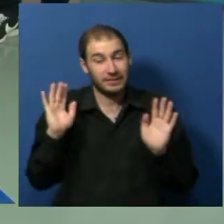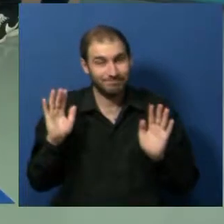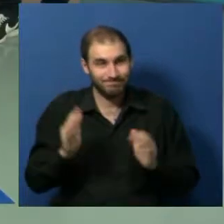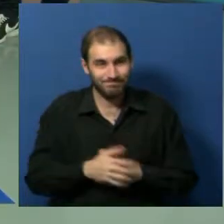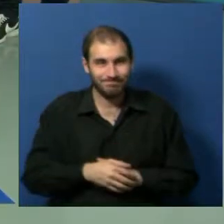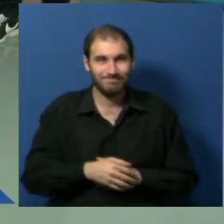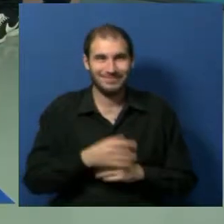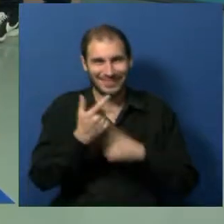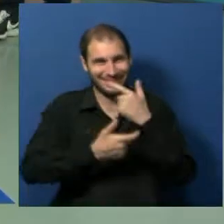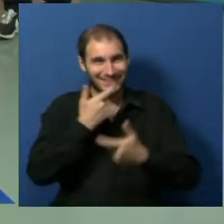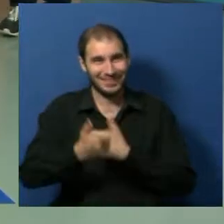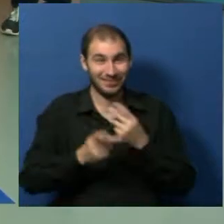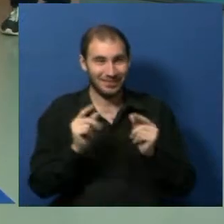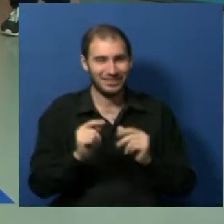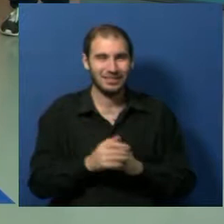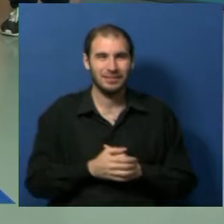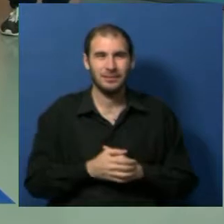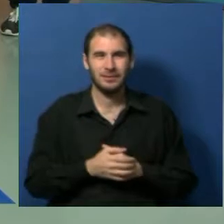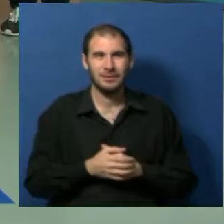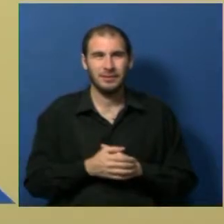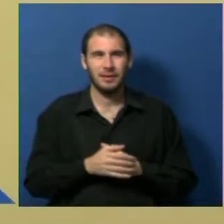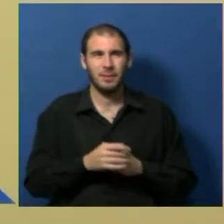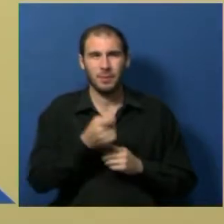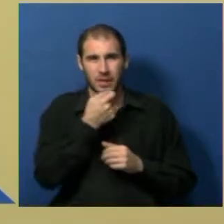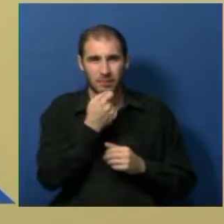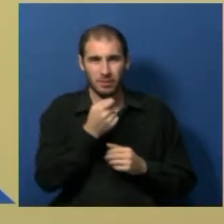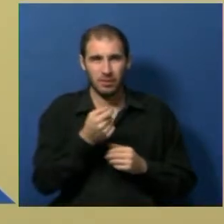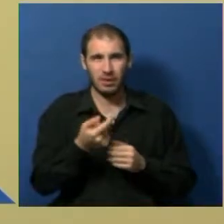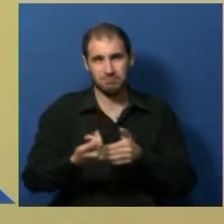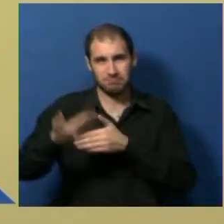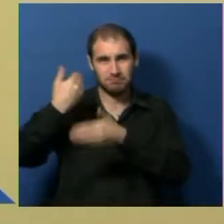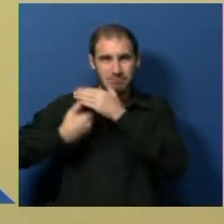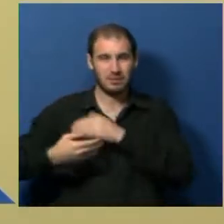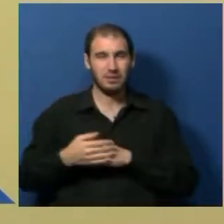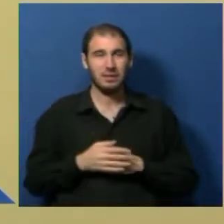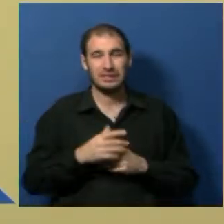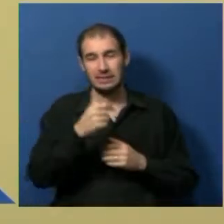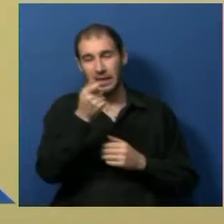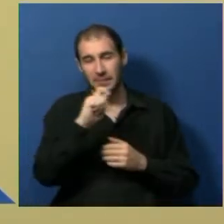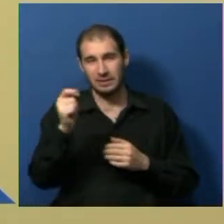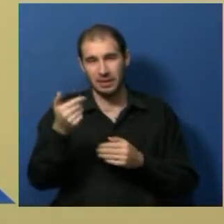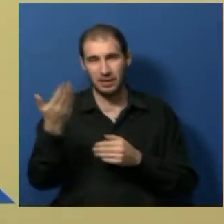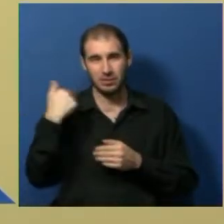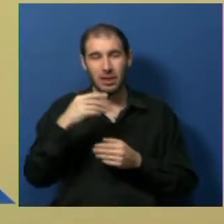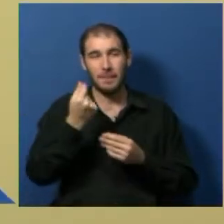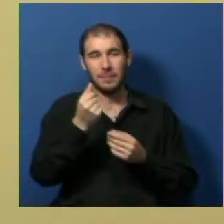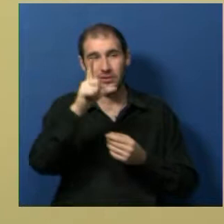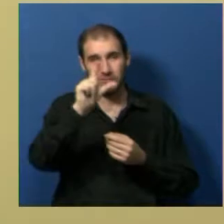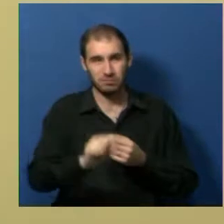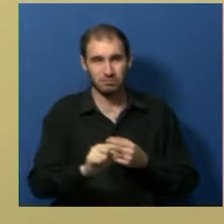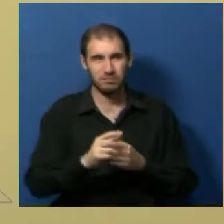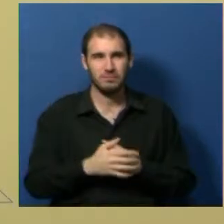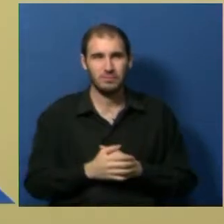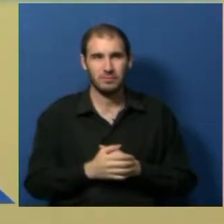pasa. Es difícil aventurarlo. Sí, porque si vamos un poco más para atrás, en los últimos 6 meses los precios cayeron